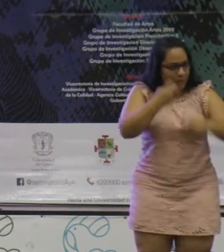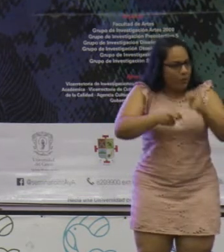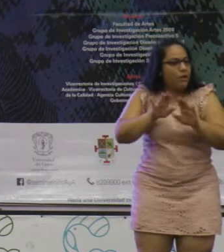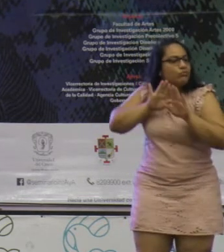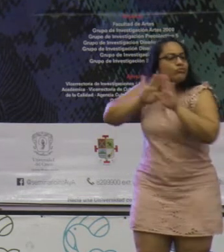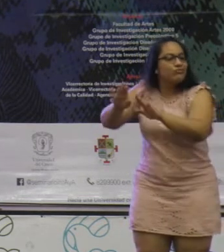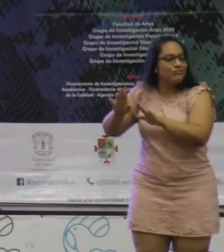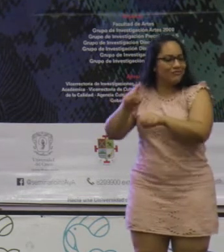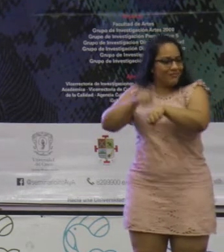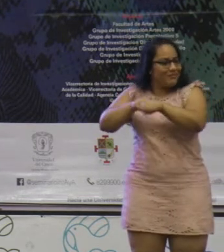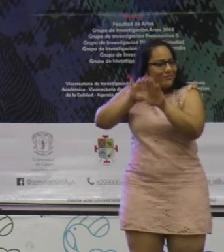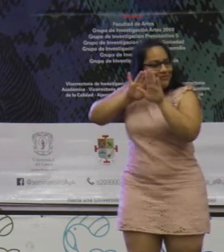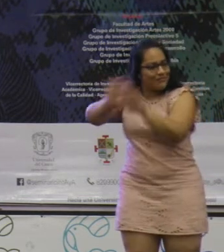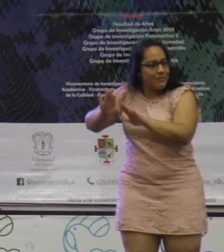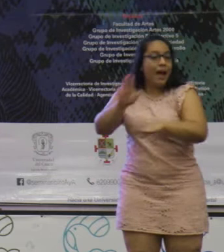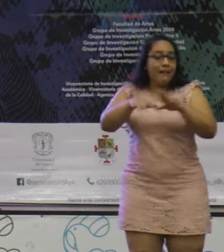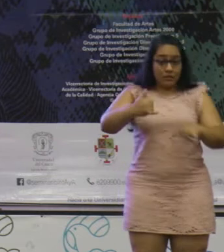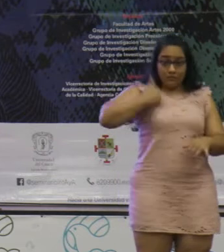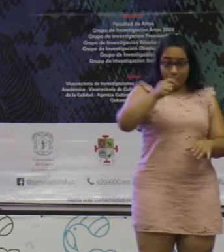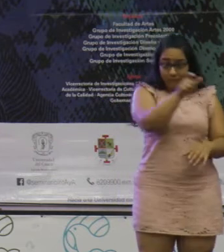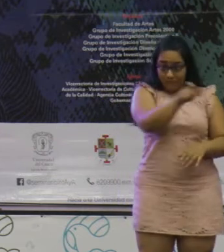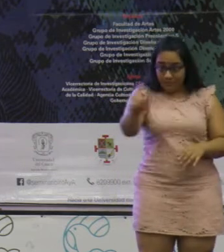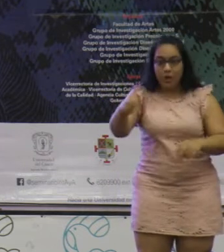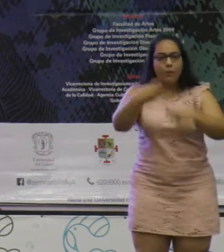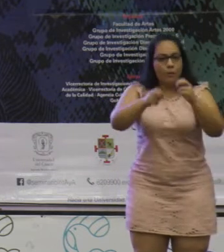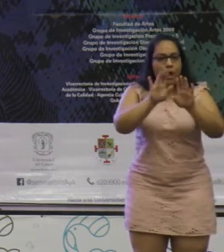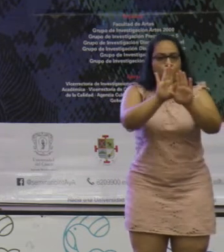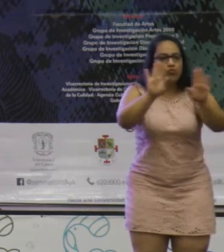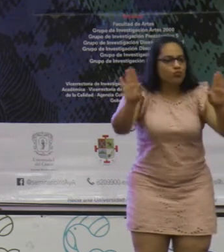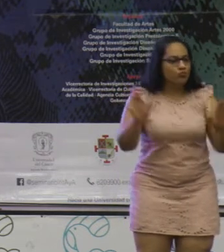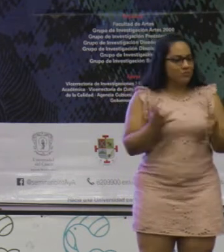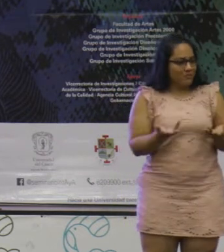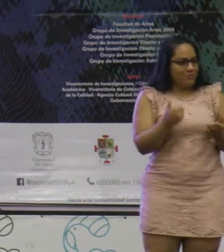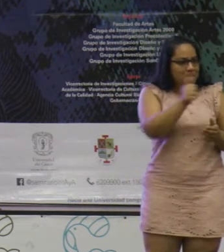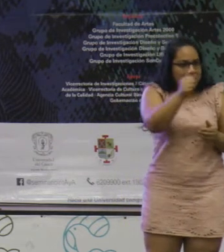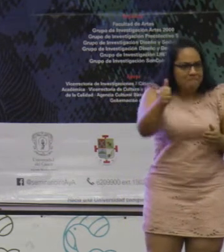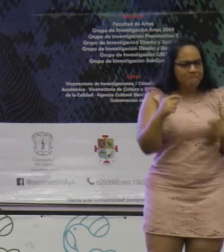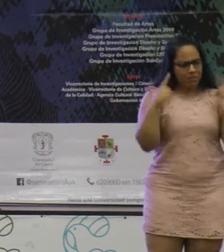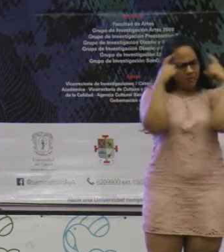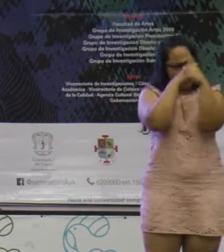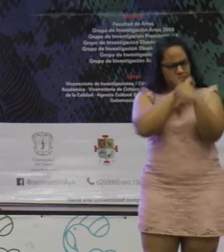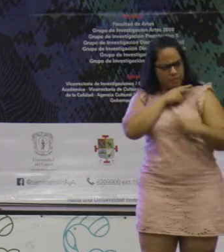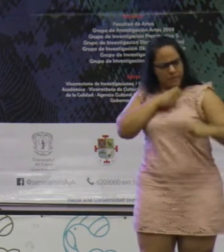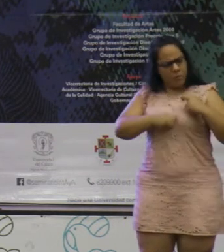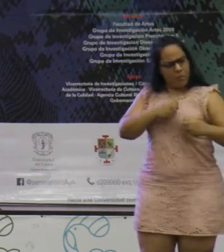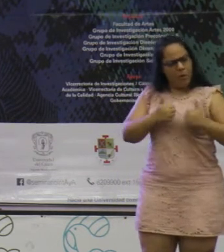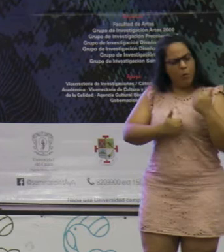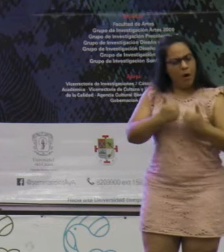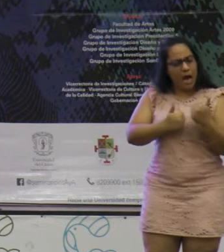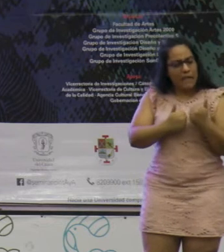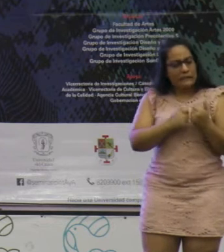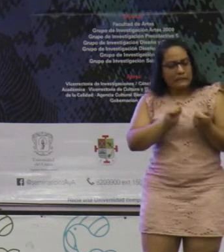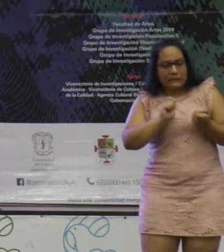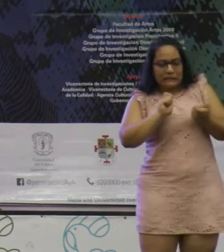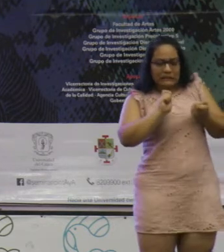mismos. Y creo que hay que darle oportunidad a la gente joven de que tenga sus propios problemas y que cree su marco problemático. Y en esa medida cambiar un